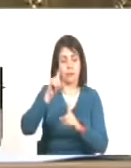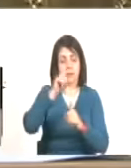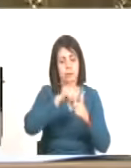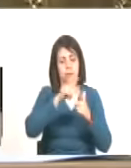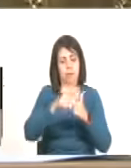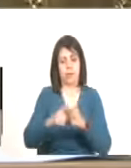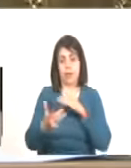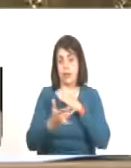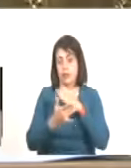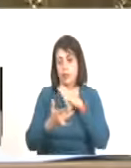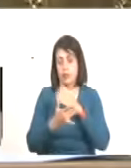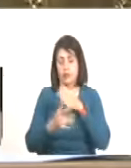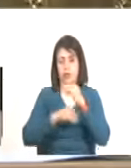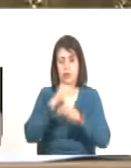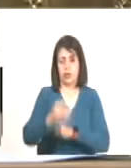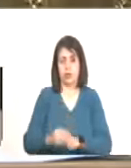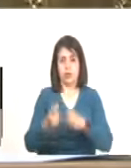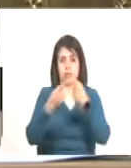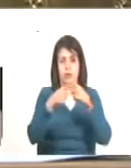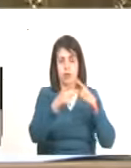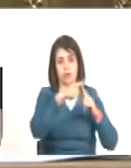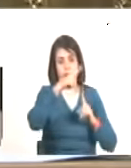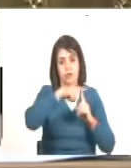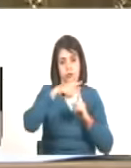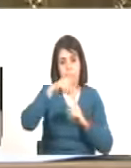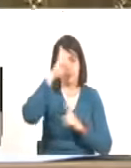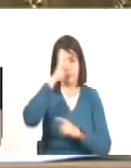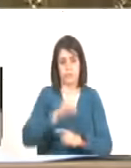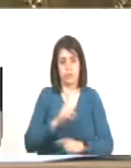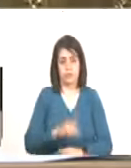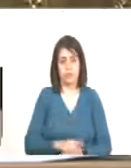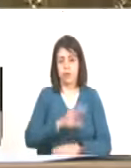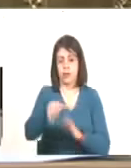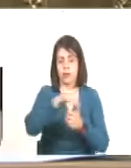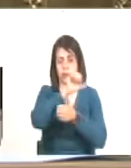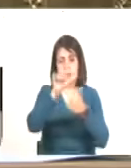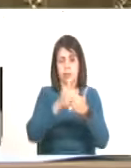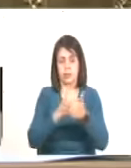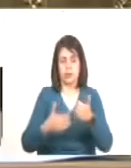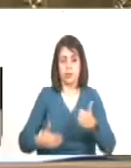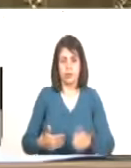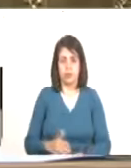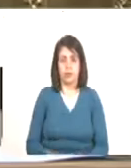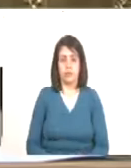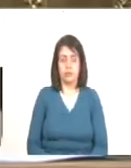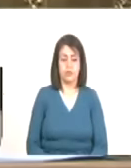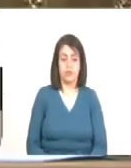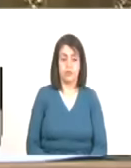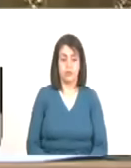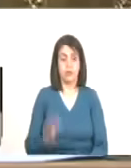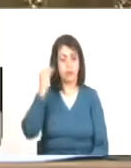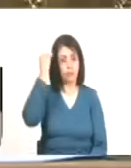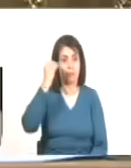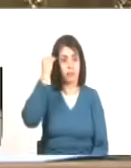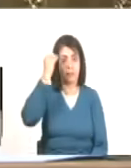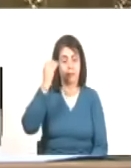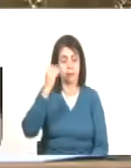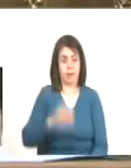accesible y con las tecnologías adecuadas a los diferentes tipos de discapacidad. Es todo, ciudadano vicepresidente. En